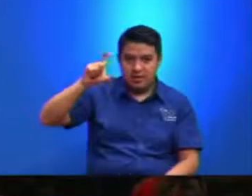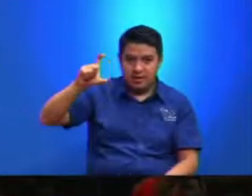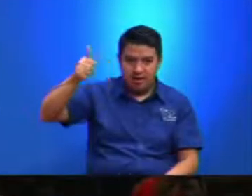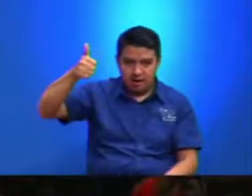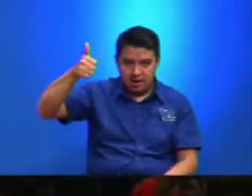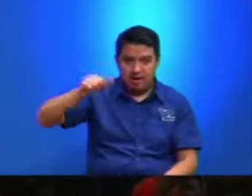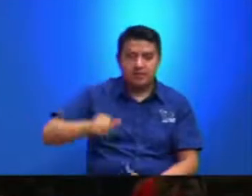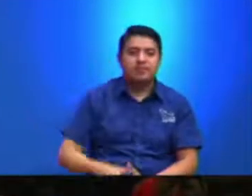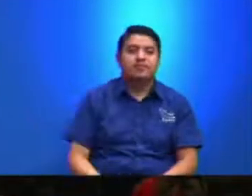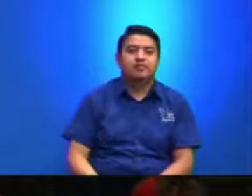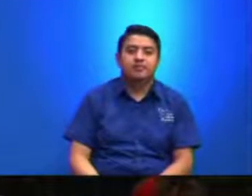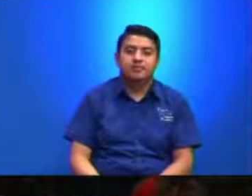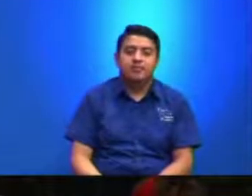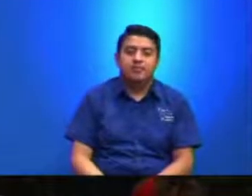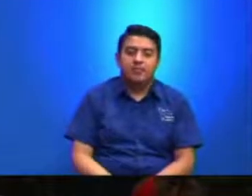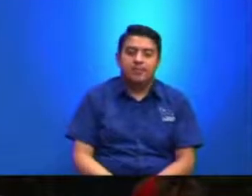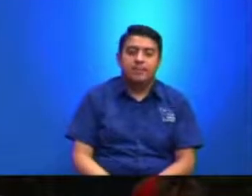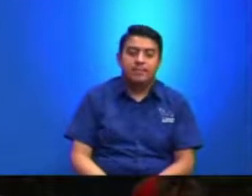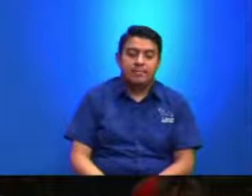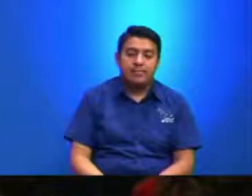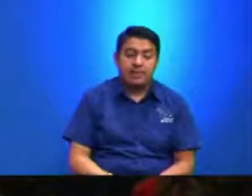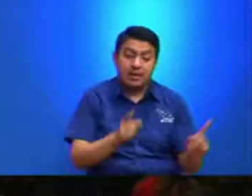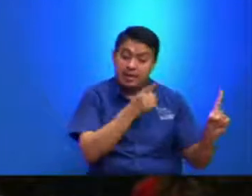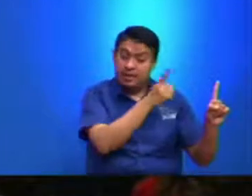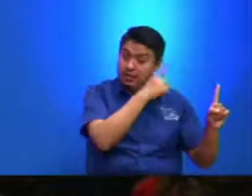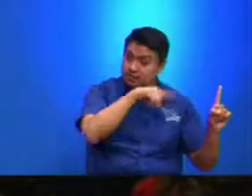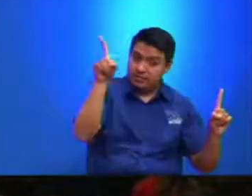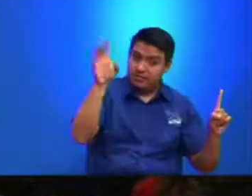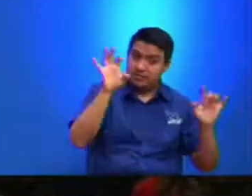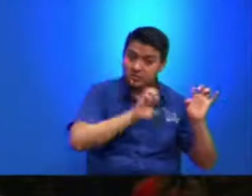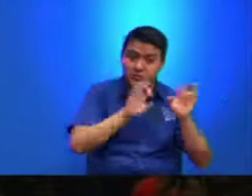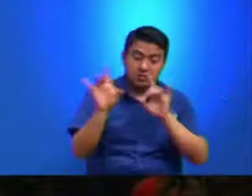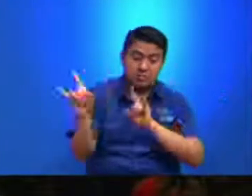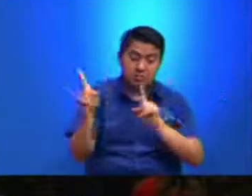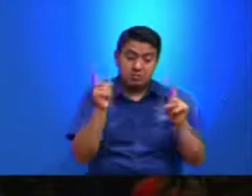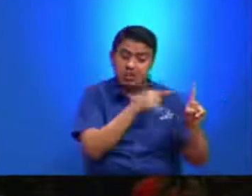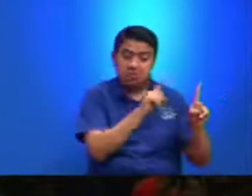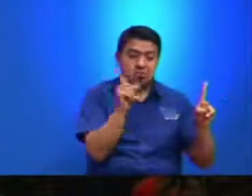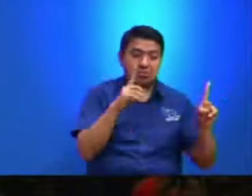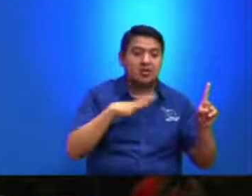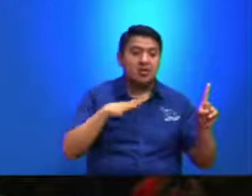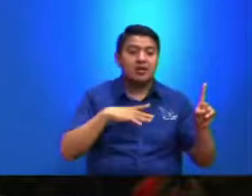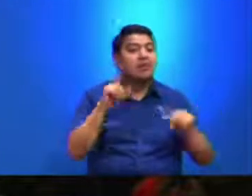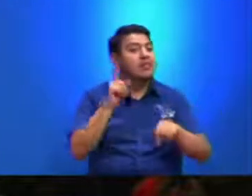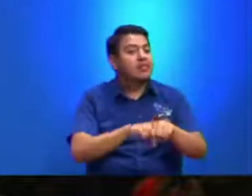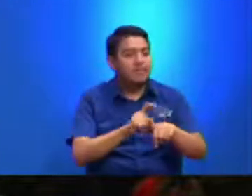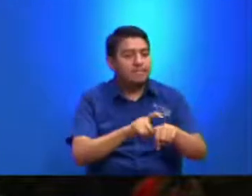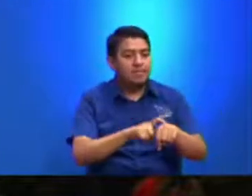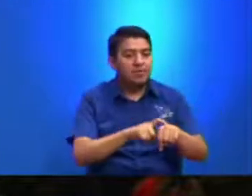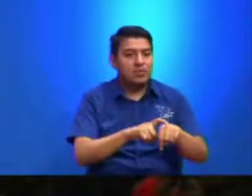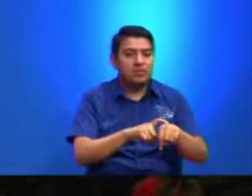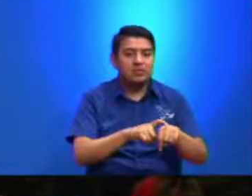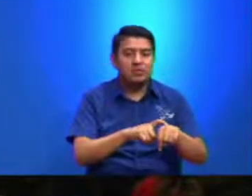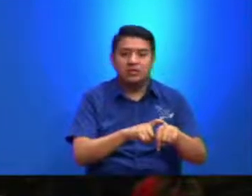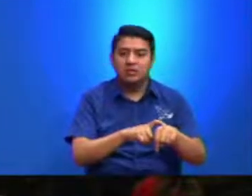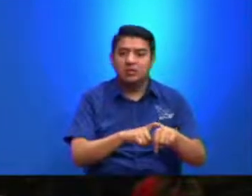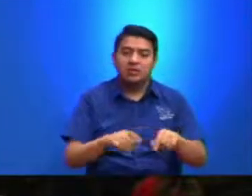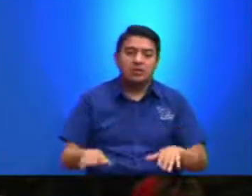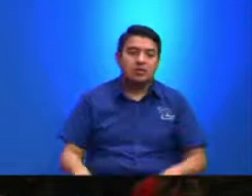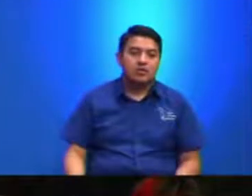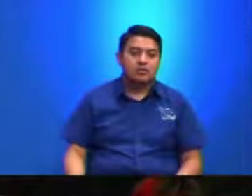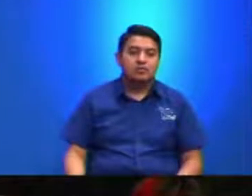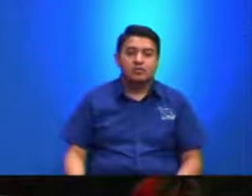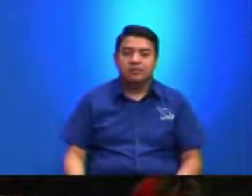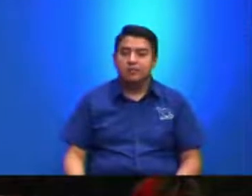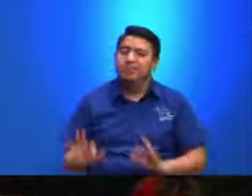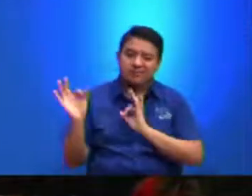tal marca, le dicen a uno. Y él no había tenido tiempo. Había estado tan ocupado predicando en todos lados que no